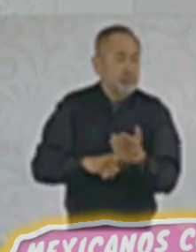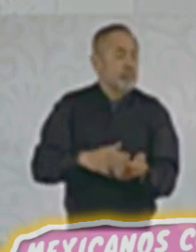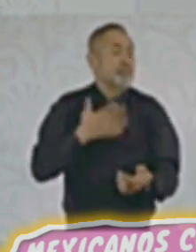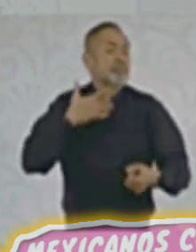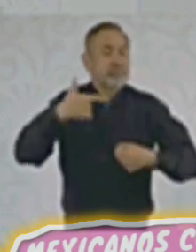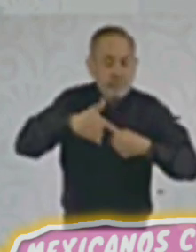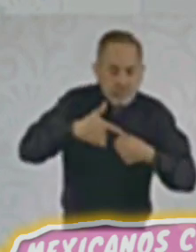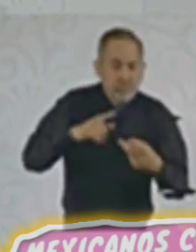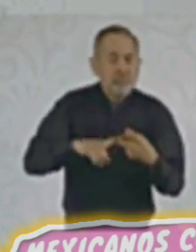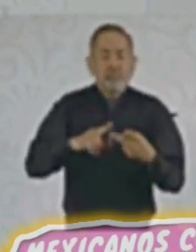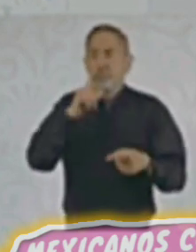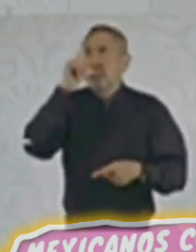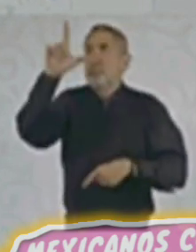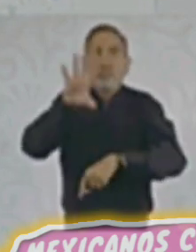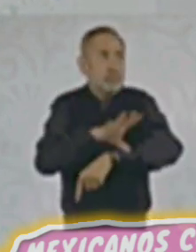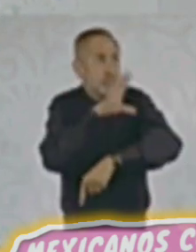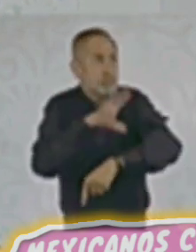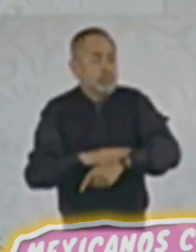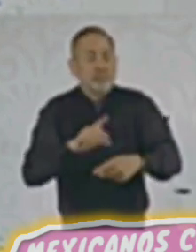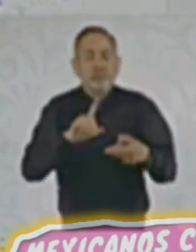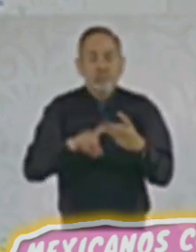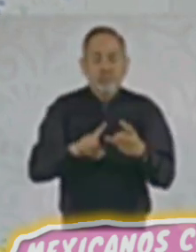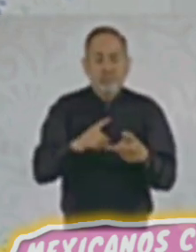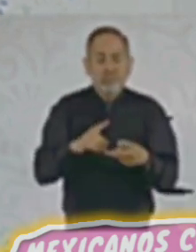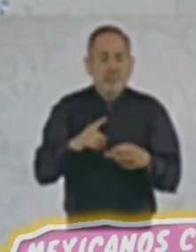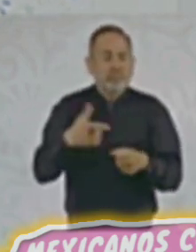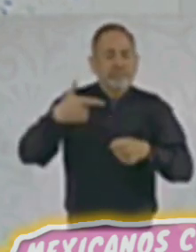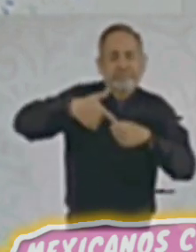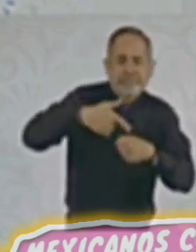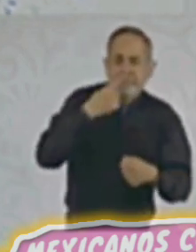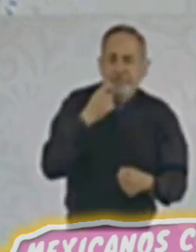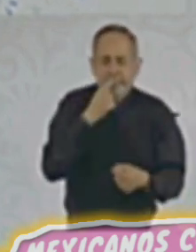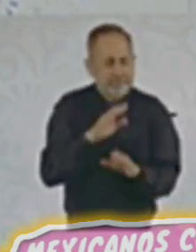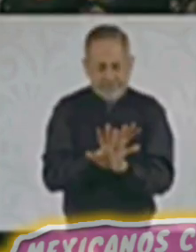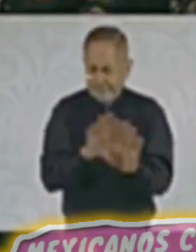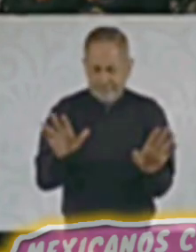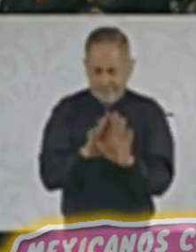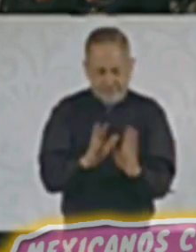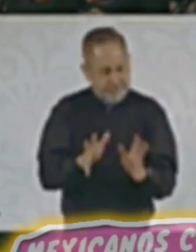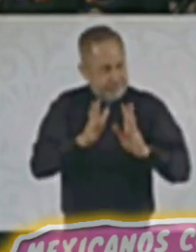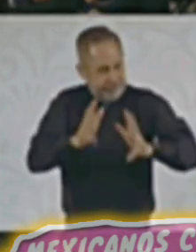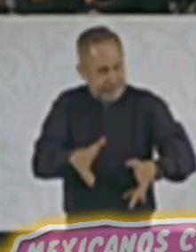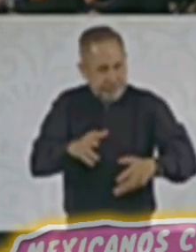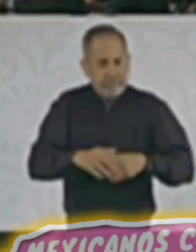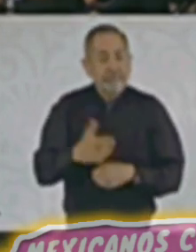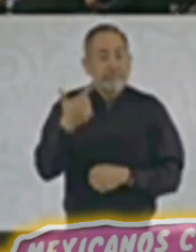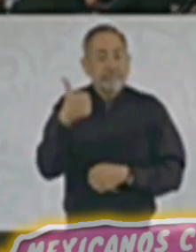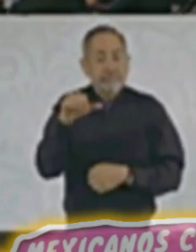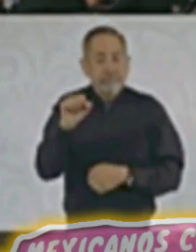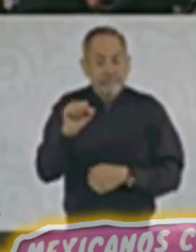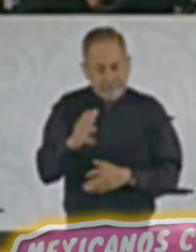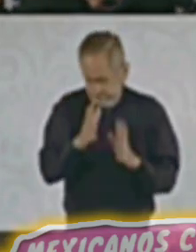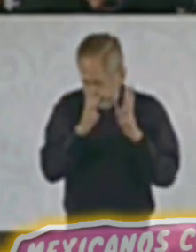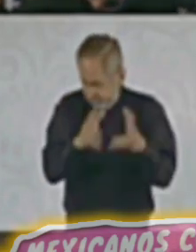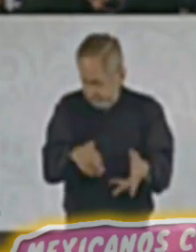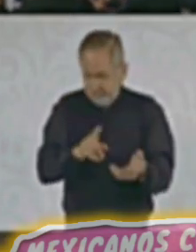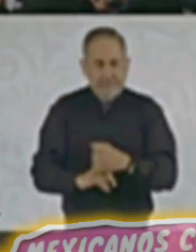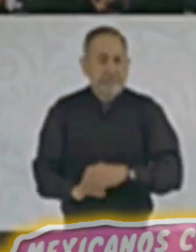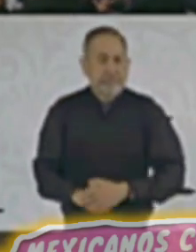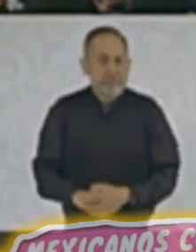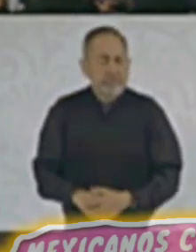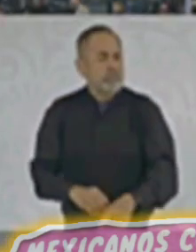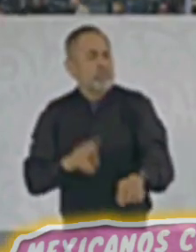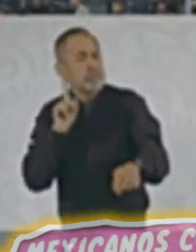la luz, ni el diésel, ni el gas LP. Y es que esto quería yo también preguntarle si habrá